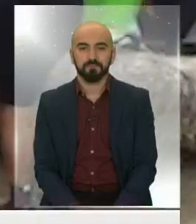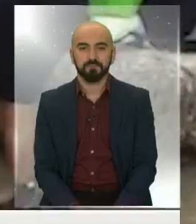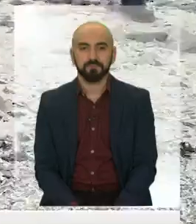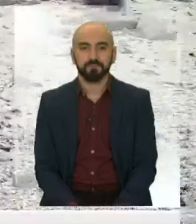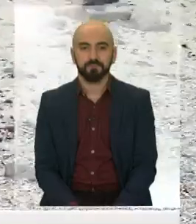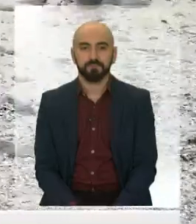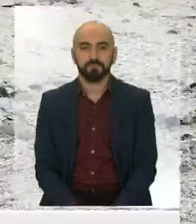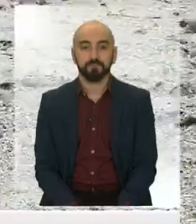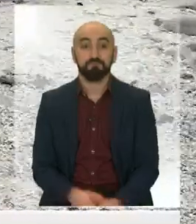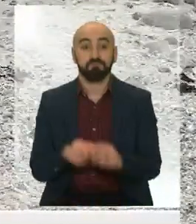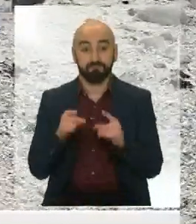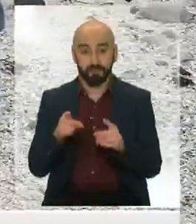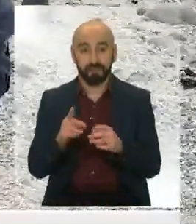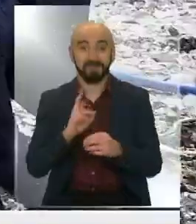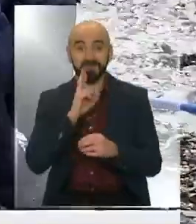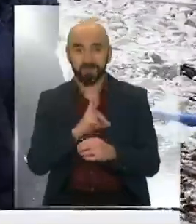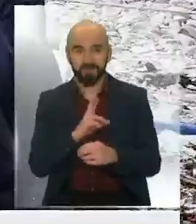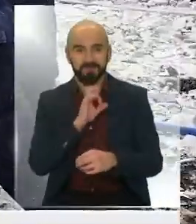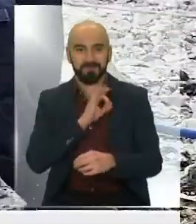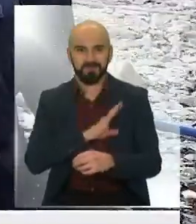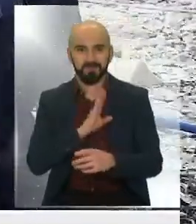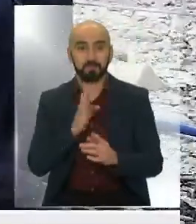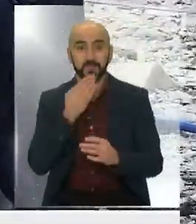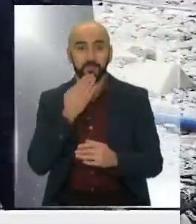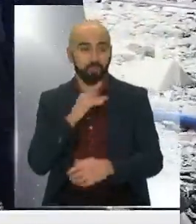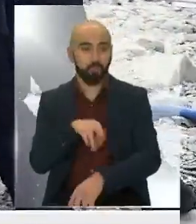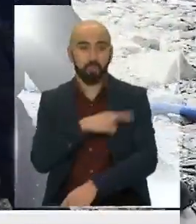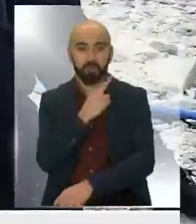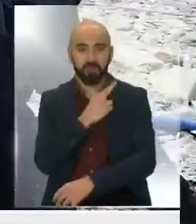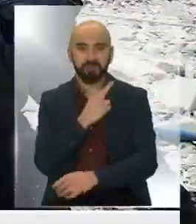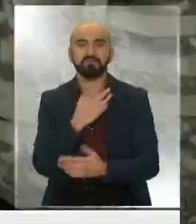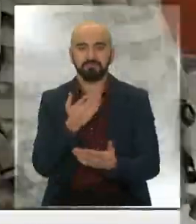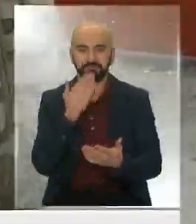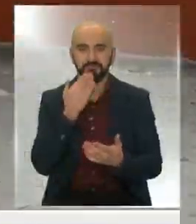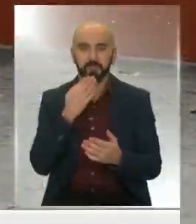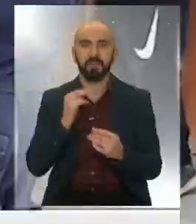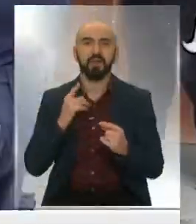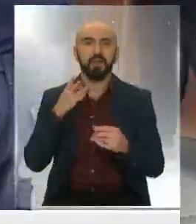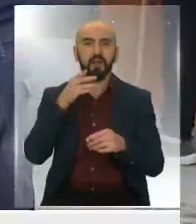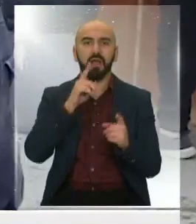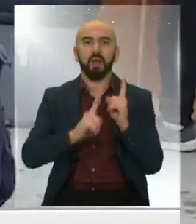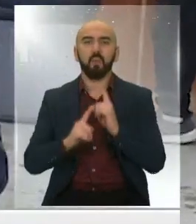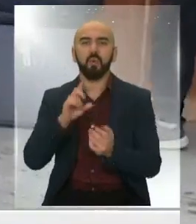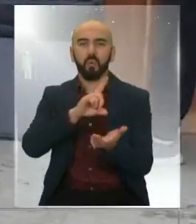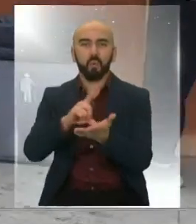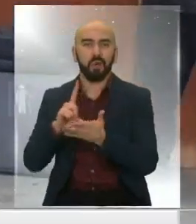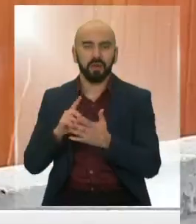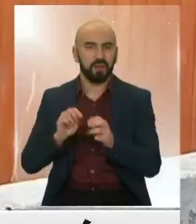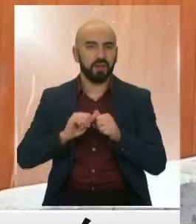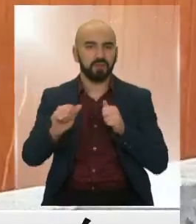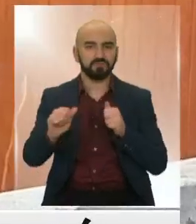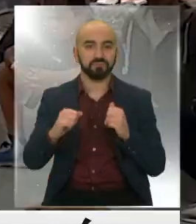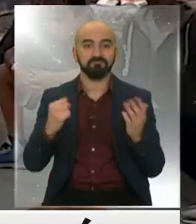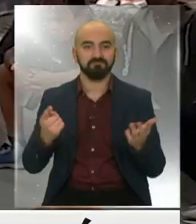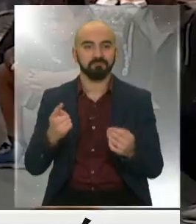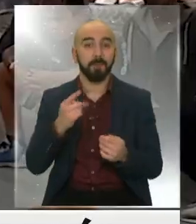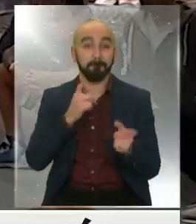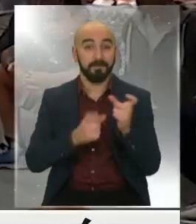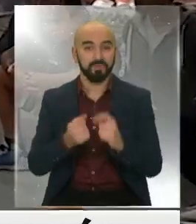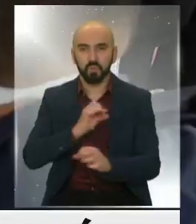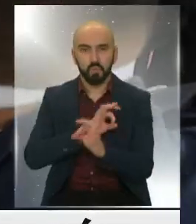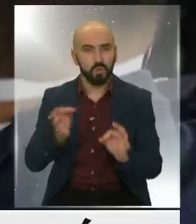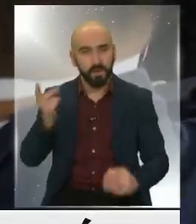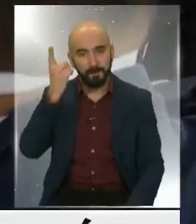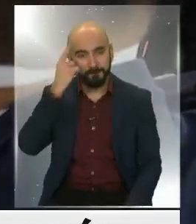Y si eso pasaba en el sur, en el norte también se llegaba hasta lugares extremos. Sin duda nadie iba a pensar que estas